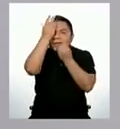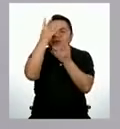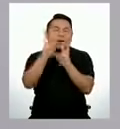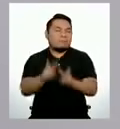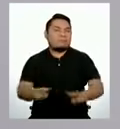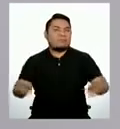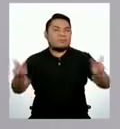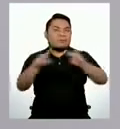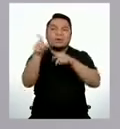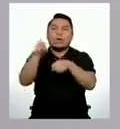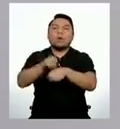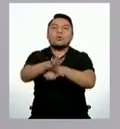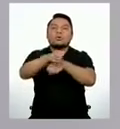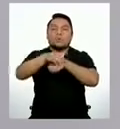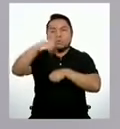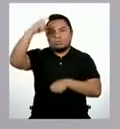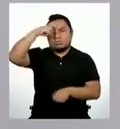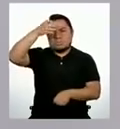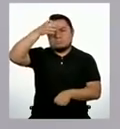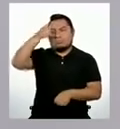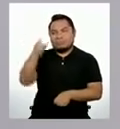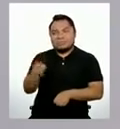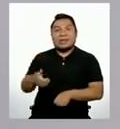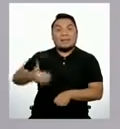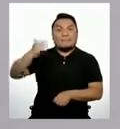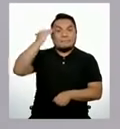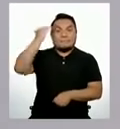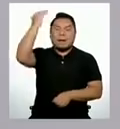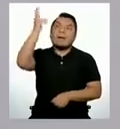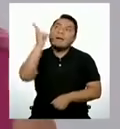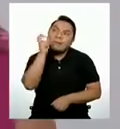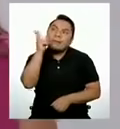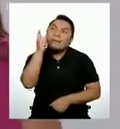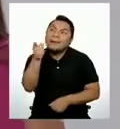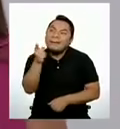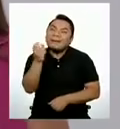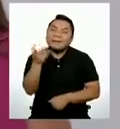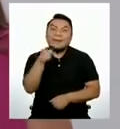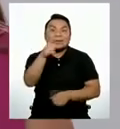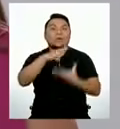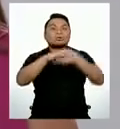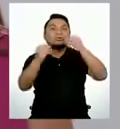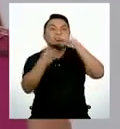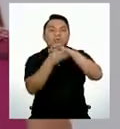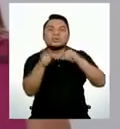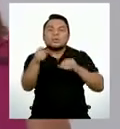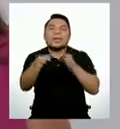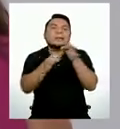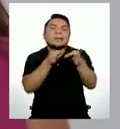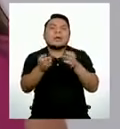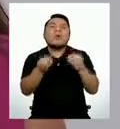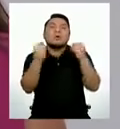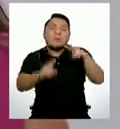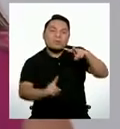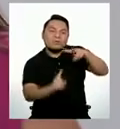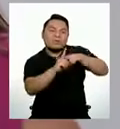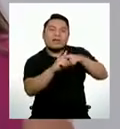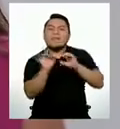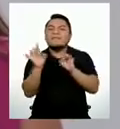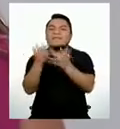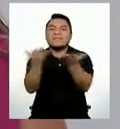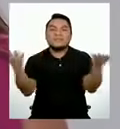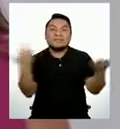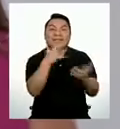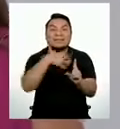valiosa y consejos sabios. Y también sigamos escuchando historias que nos traten de explicar sobre el origen de los elementos